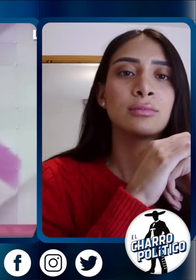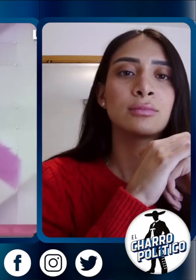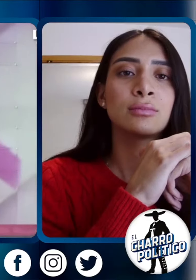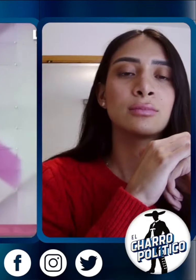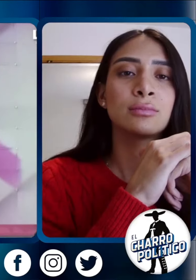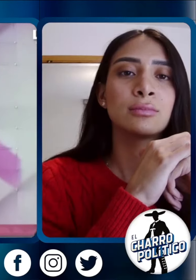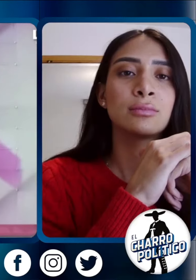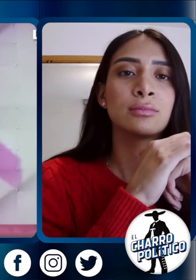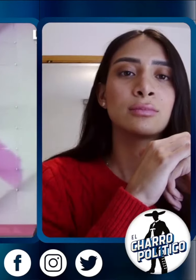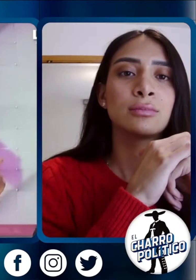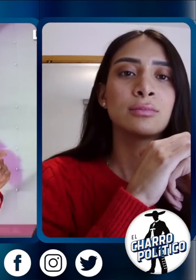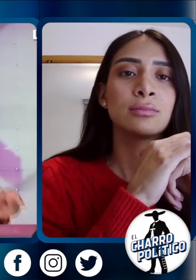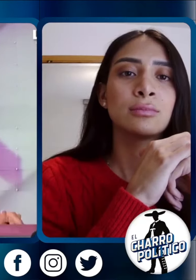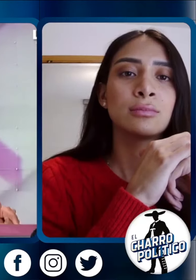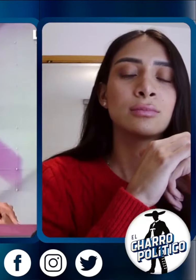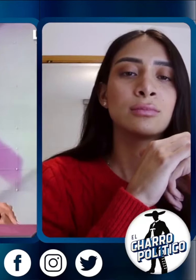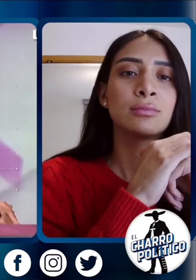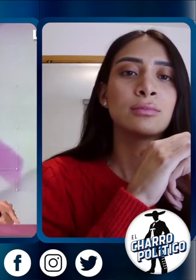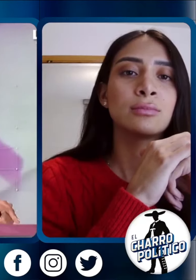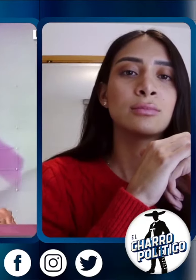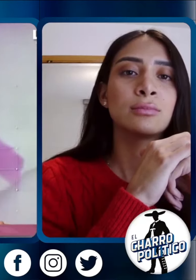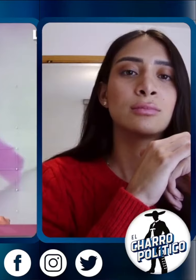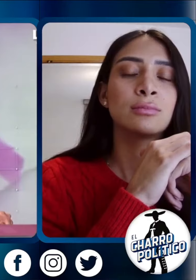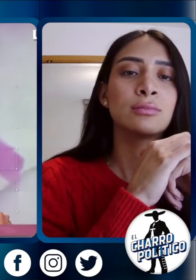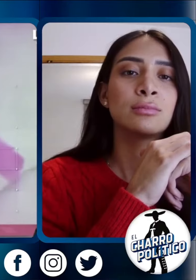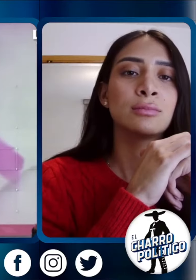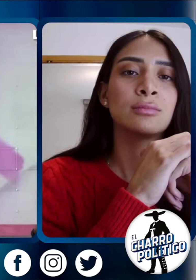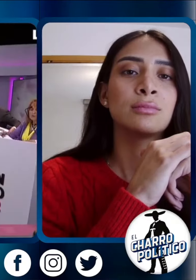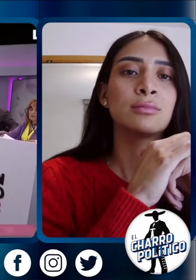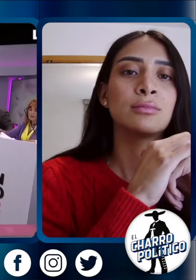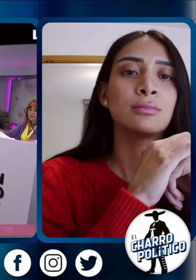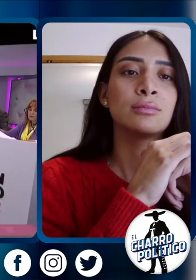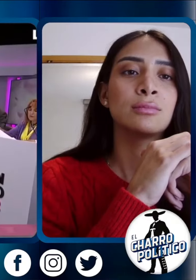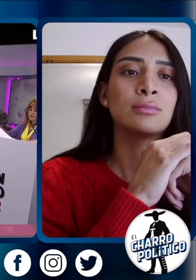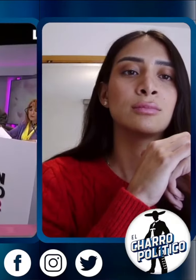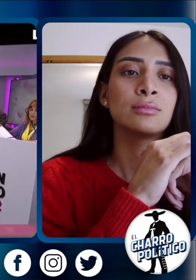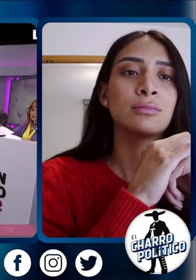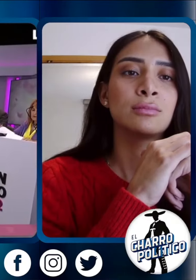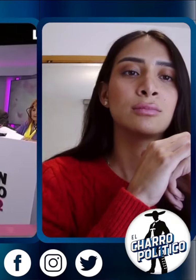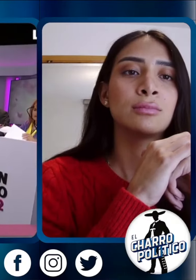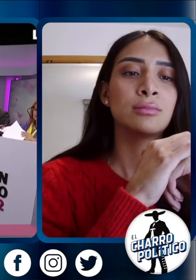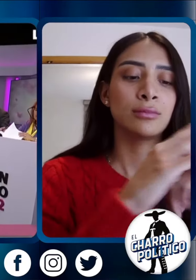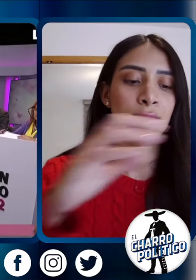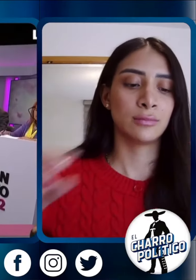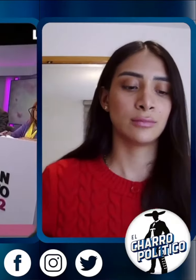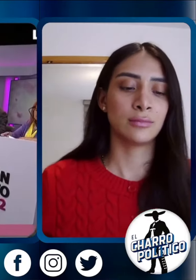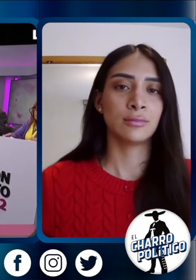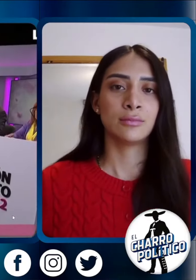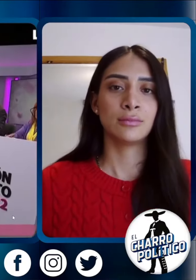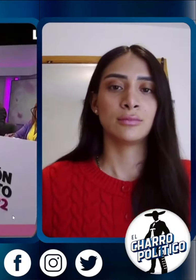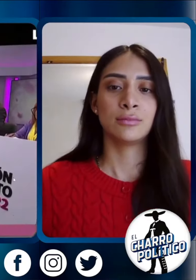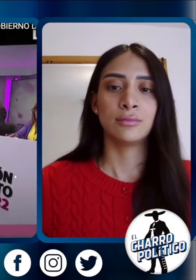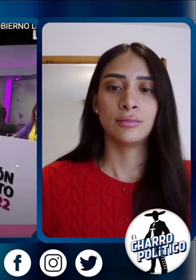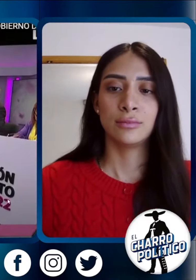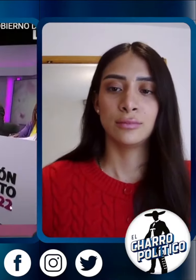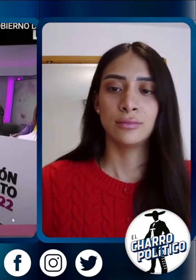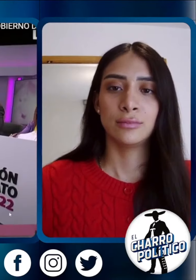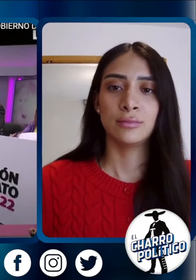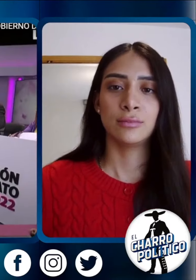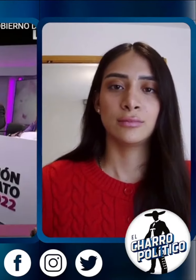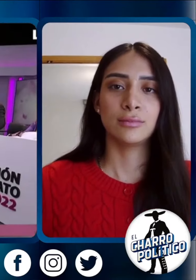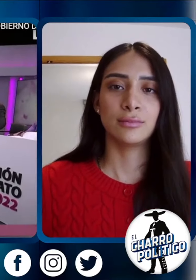atender a las personas en la pandemia, porque si no se hubieran clavado ese dinero, otra cosa hubiera sido. Respóndanos, por favor, usted que protege a estos